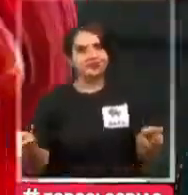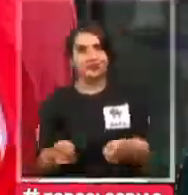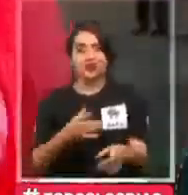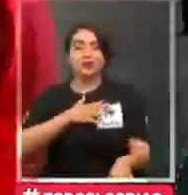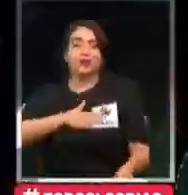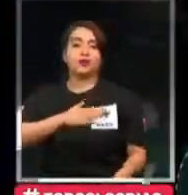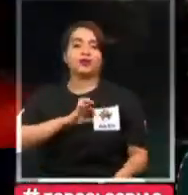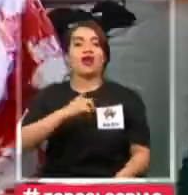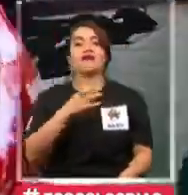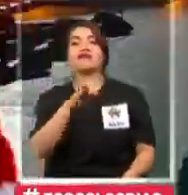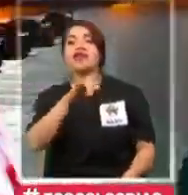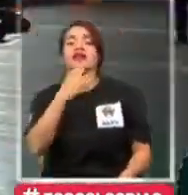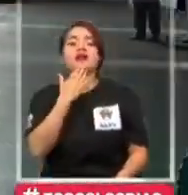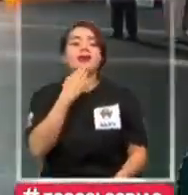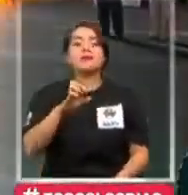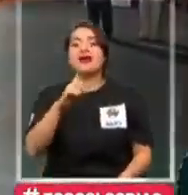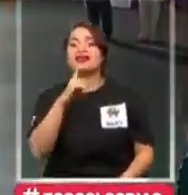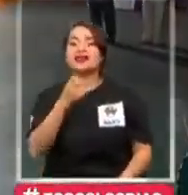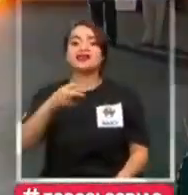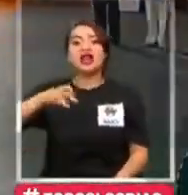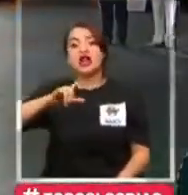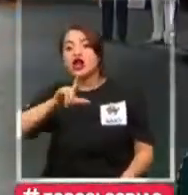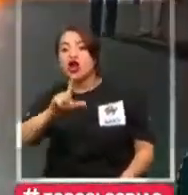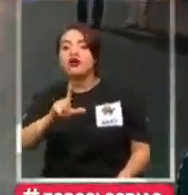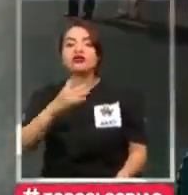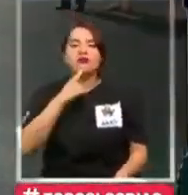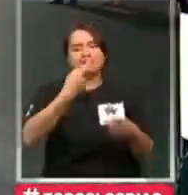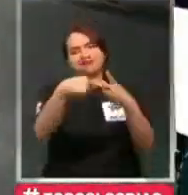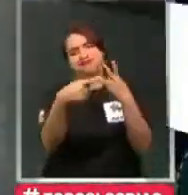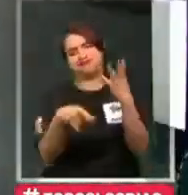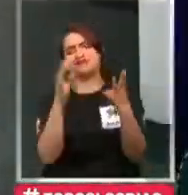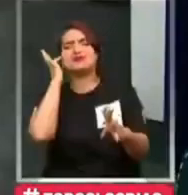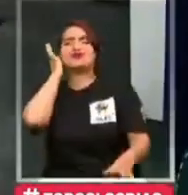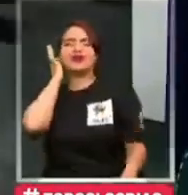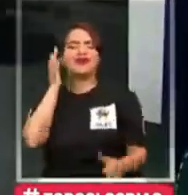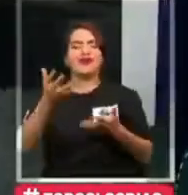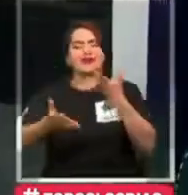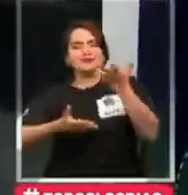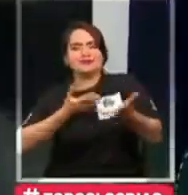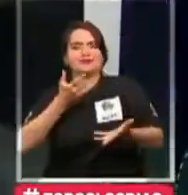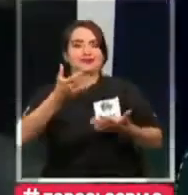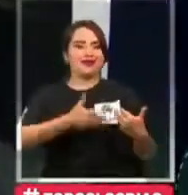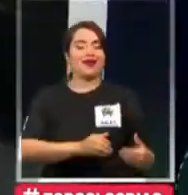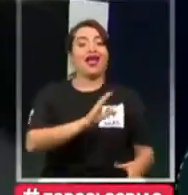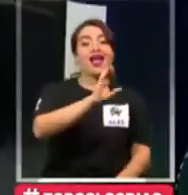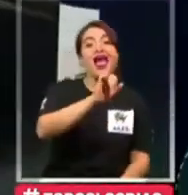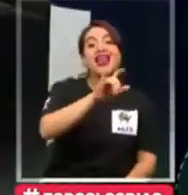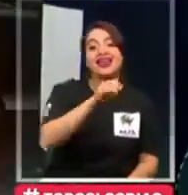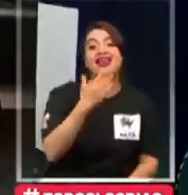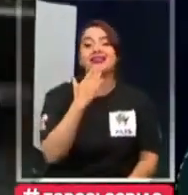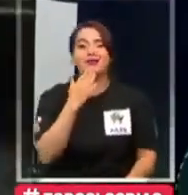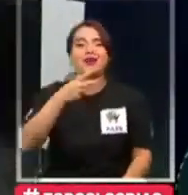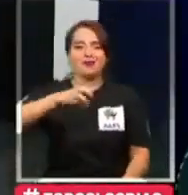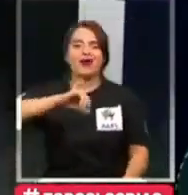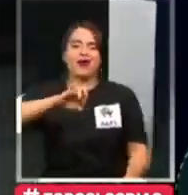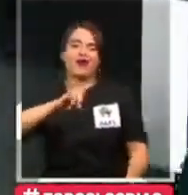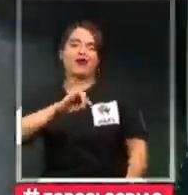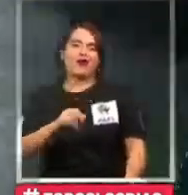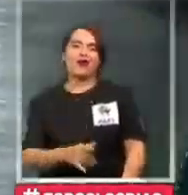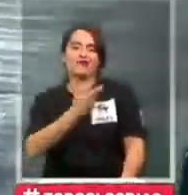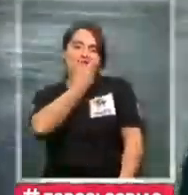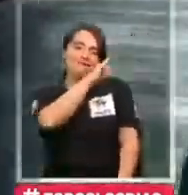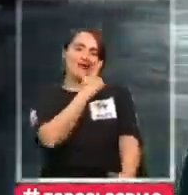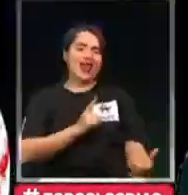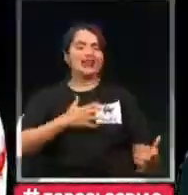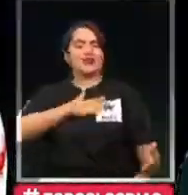Gabriela, la Patricia, la Nicole, la Sofía, la Kalila, la Mojo Coco, la cara puta que